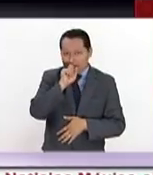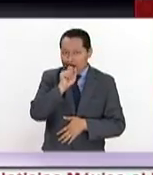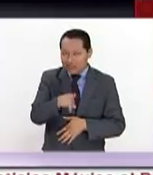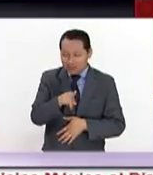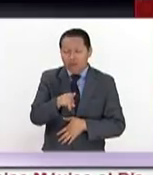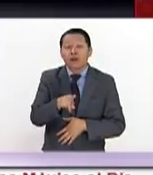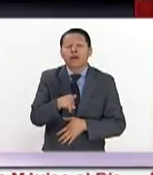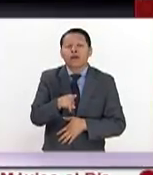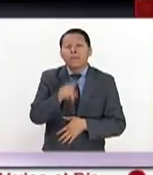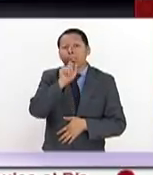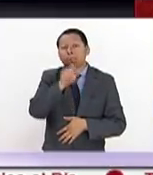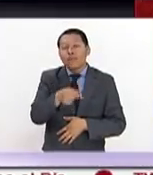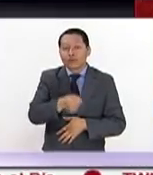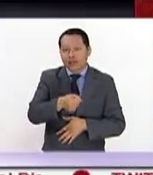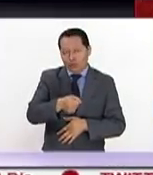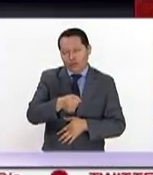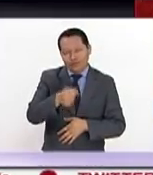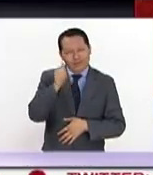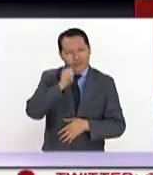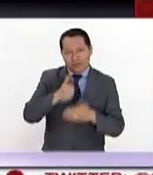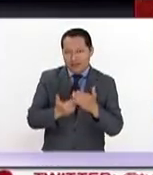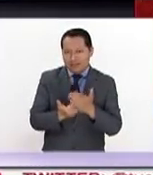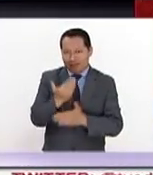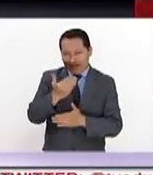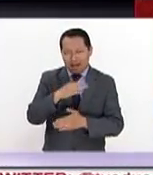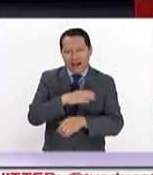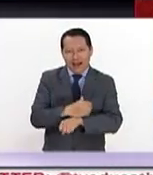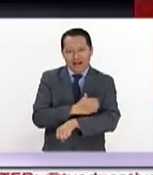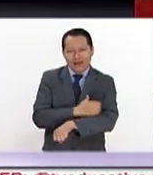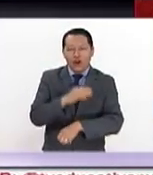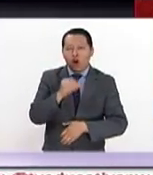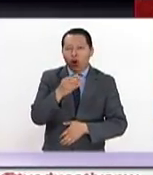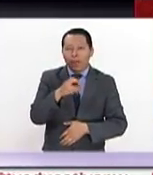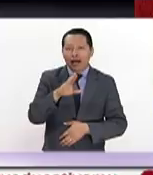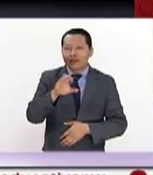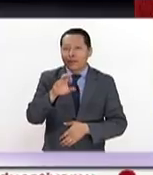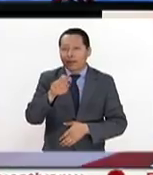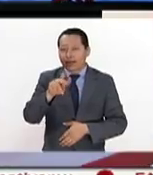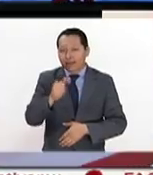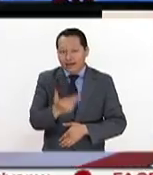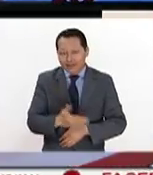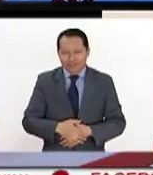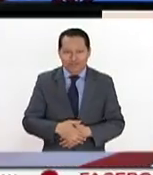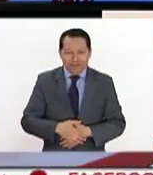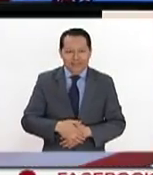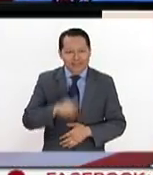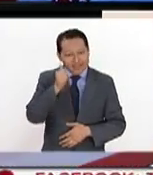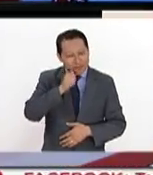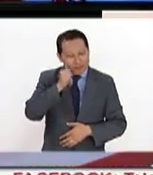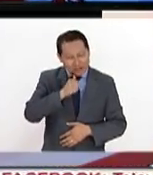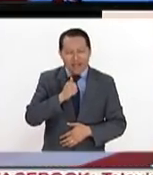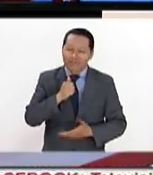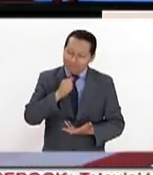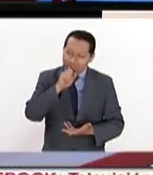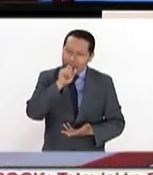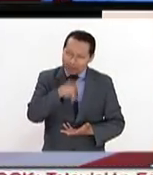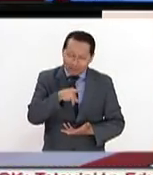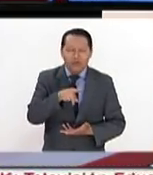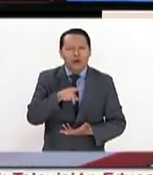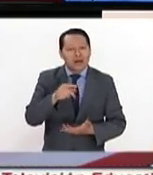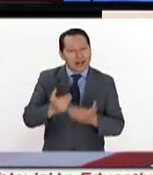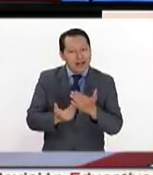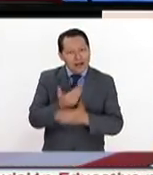República Mexicana. Saludo con gusto, como cada mañana, a mi compañero Omar Cepeda. Omar. Y como cada mañana, el gusto es mío, Pati, es un